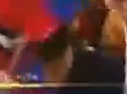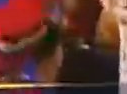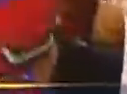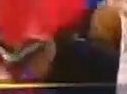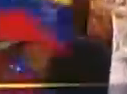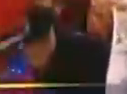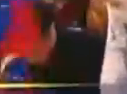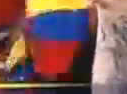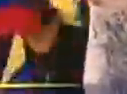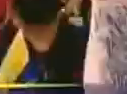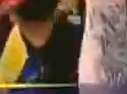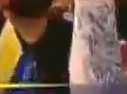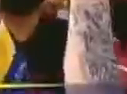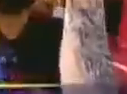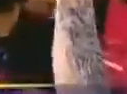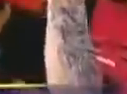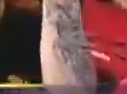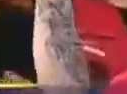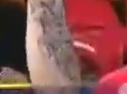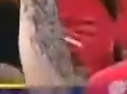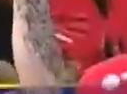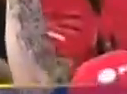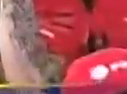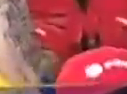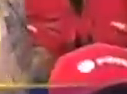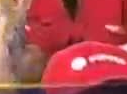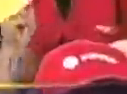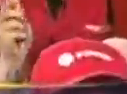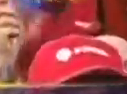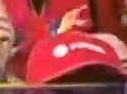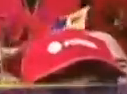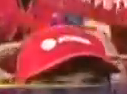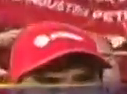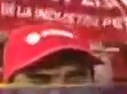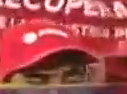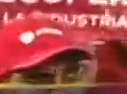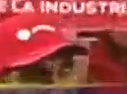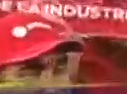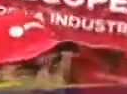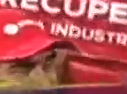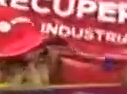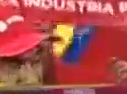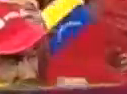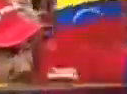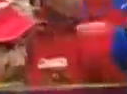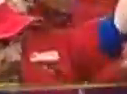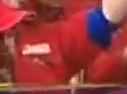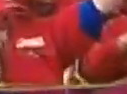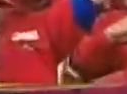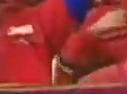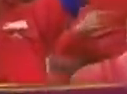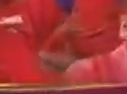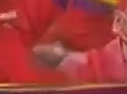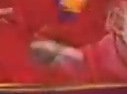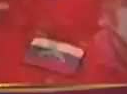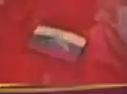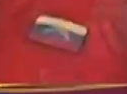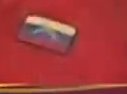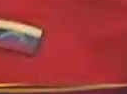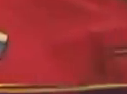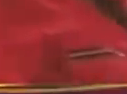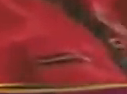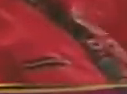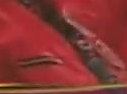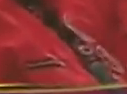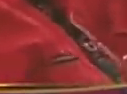2 de diciembre de 2002 con el llamado a un supuesto paro cívico que fue en realidad un golpe petrolero